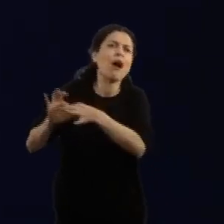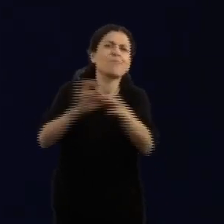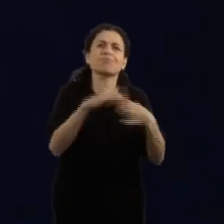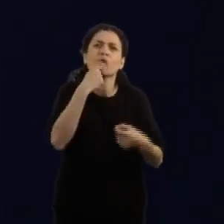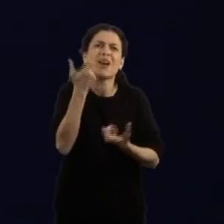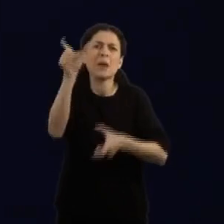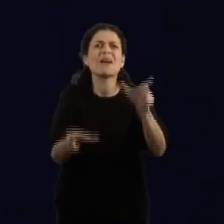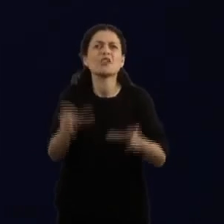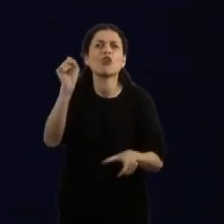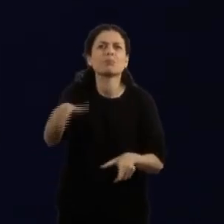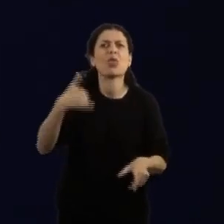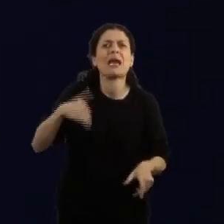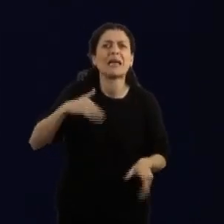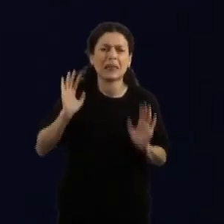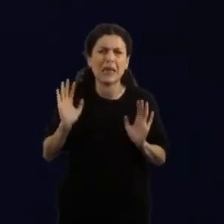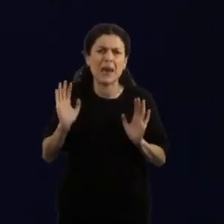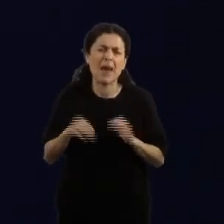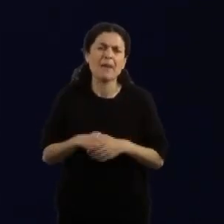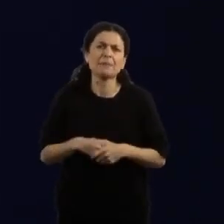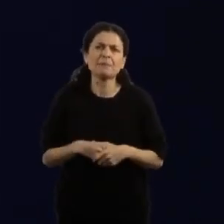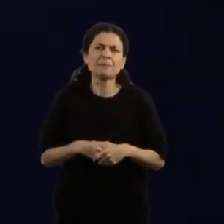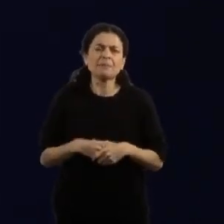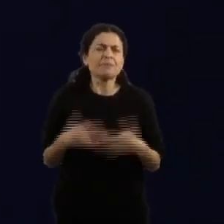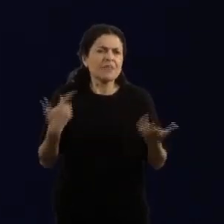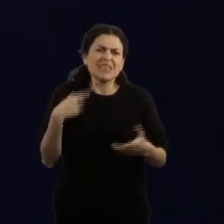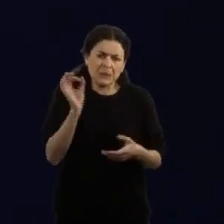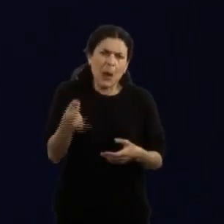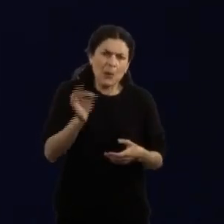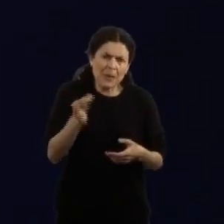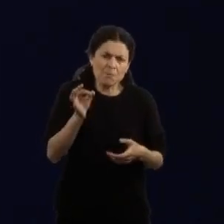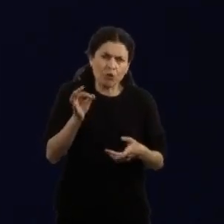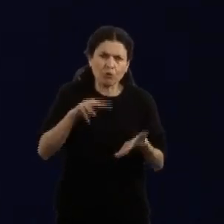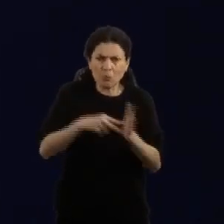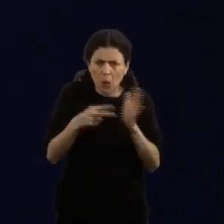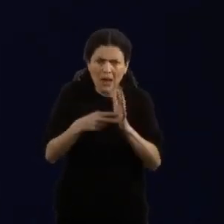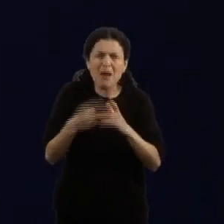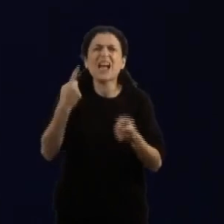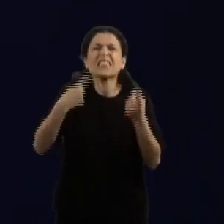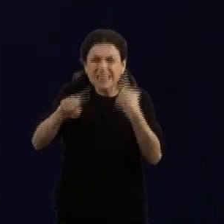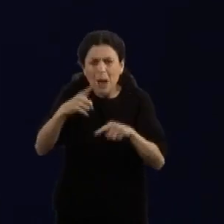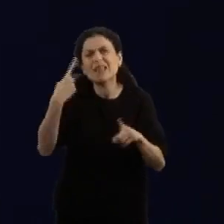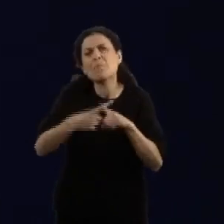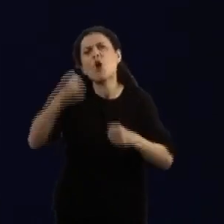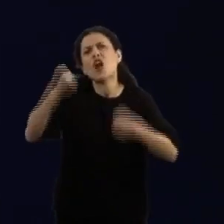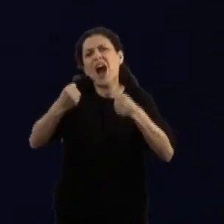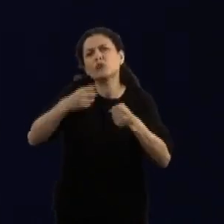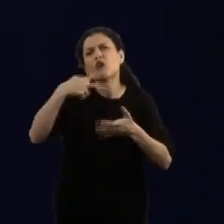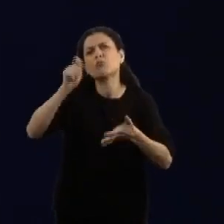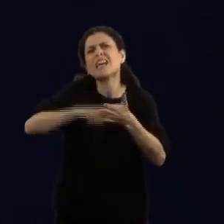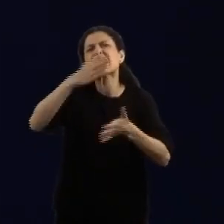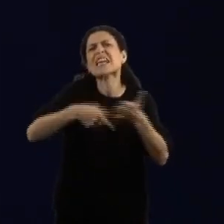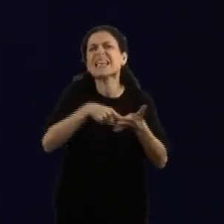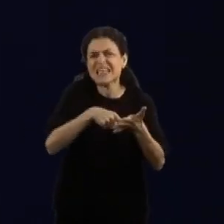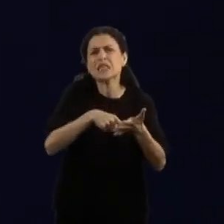a prácticamente todos los argentinos, que sabemos que los registros automotores traían más problemas que beneficios.